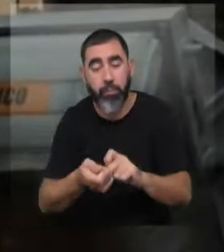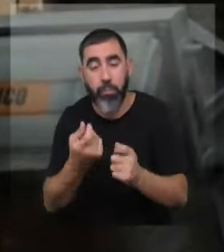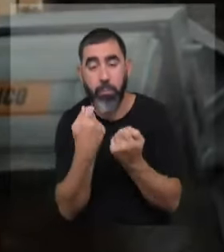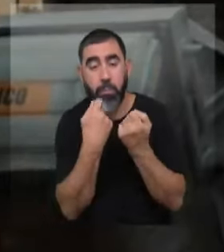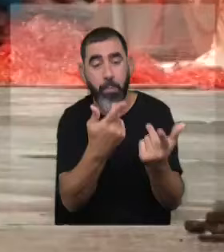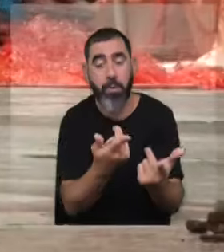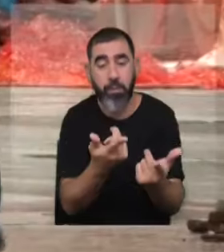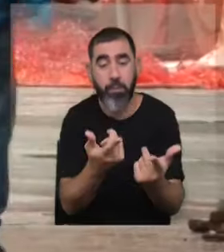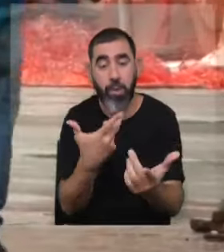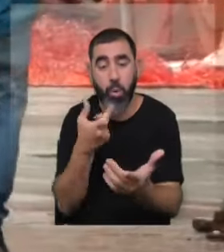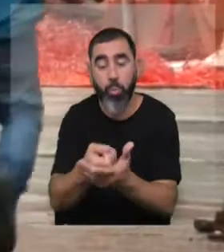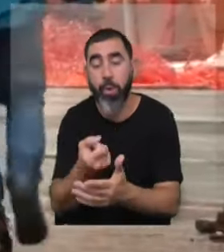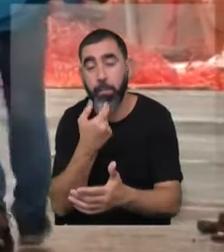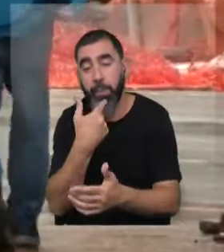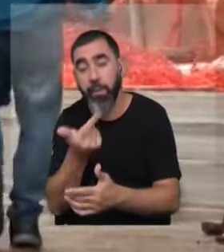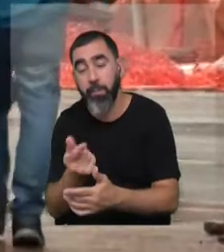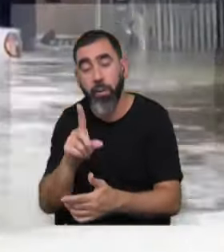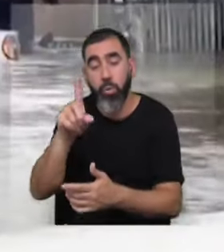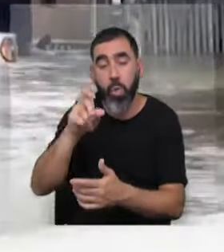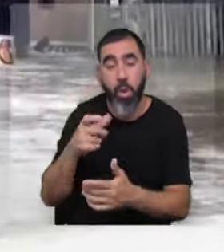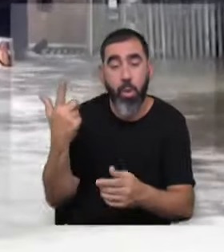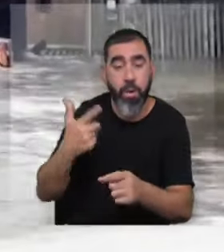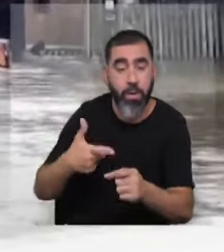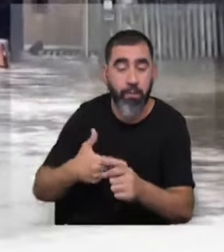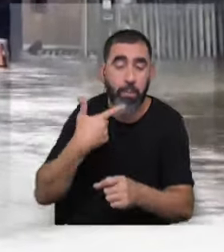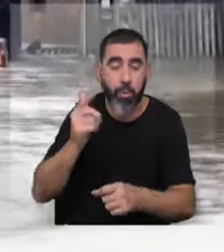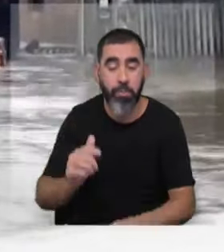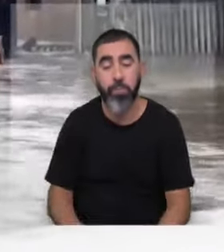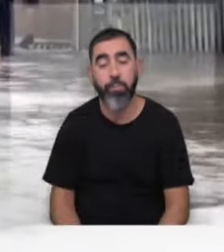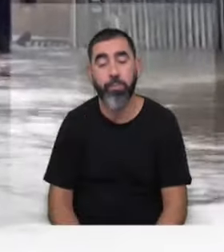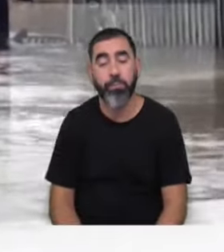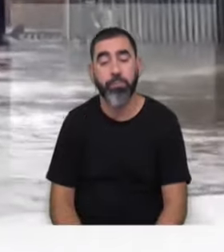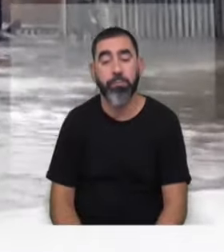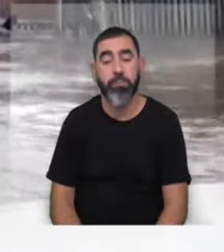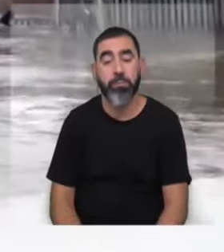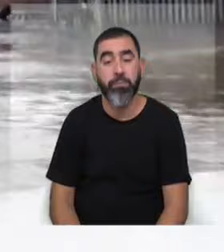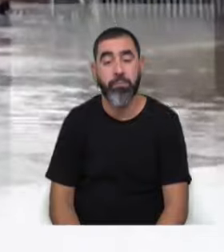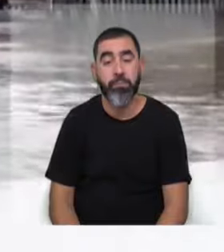recursos para comprar medicamentos, agua y combustible, entre otros insumos.